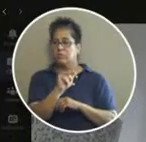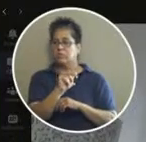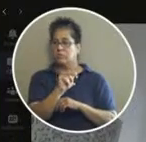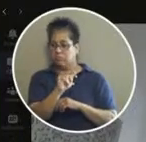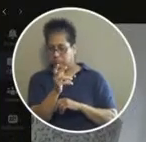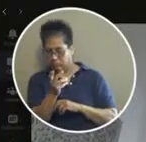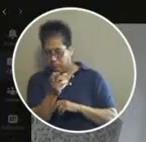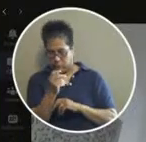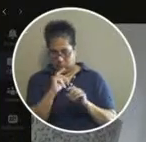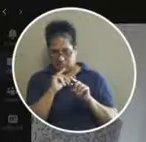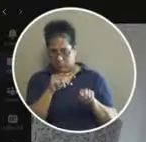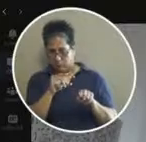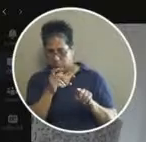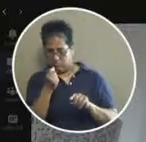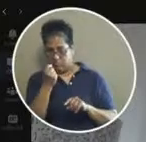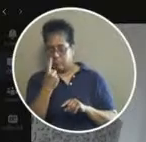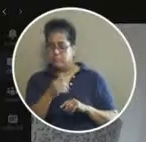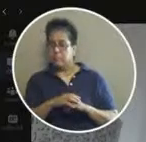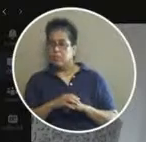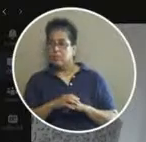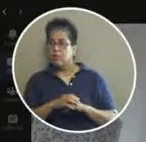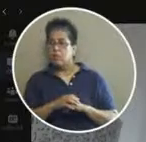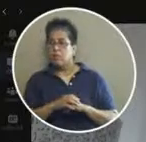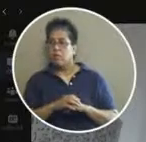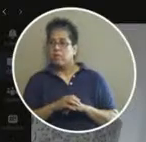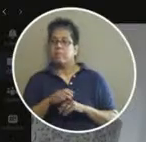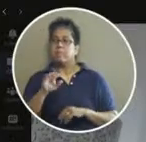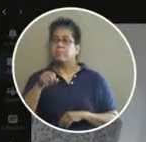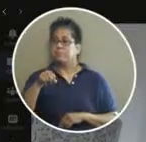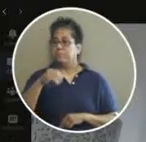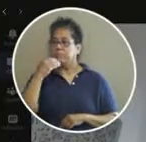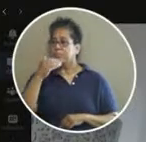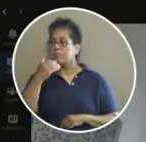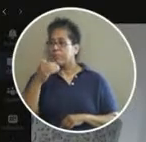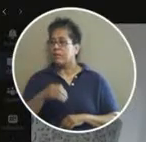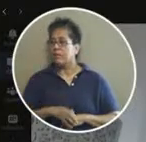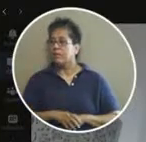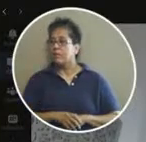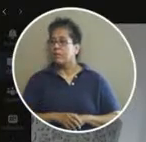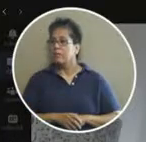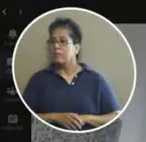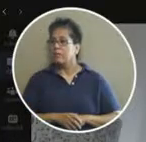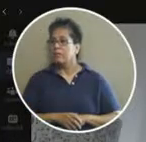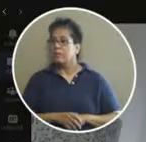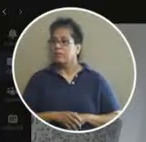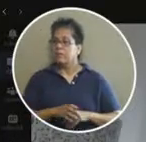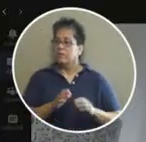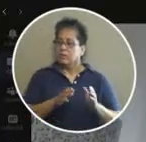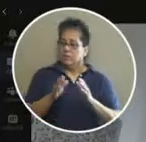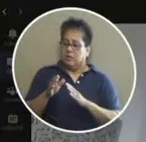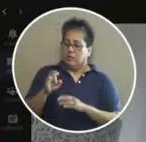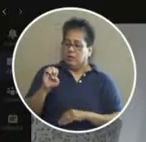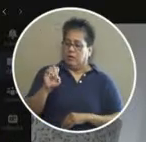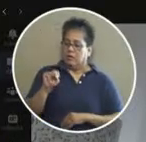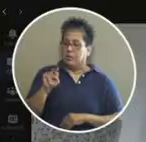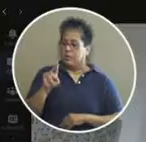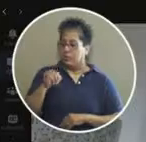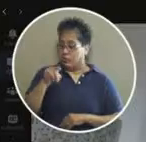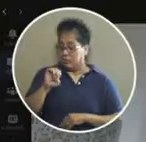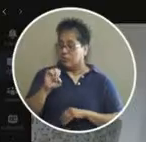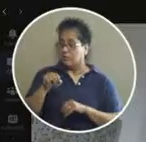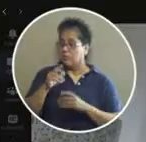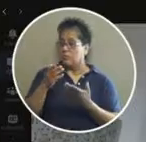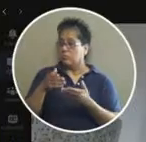Does that answer the question, Laura? Yes, ma'am. Thank you. I'm going to ask Enrique to provide a translation for